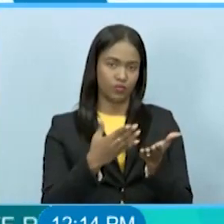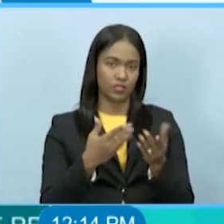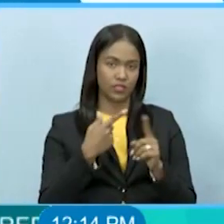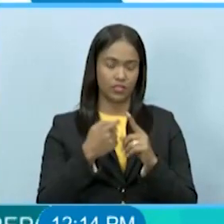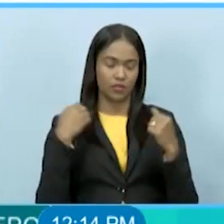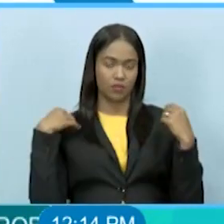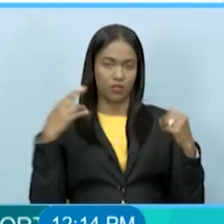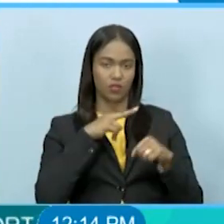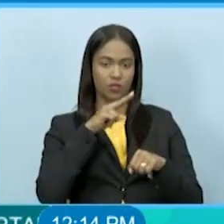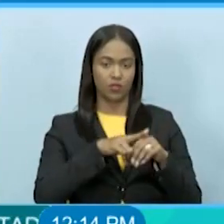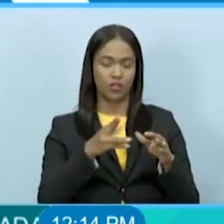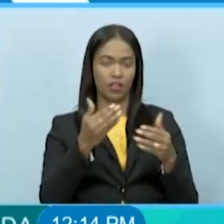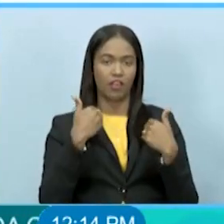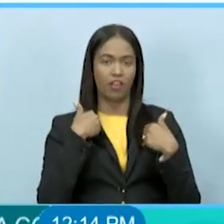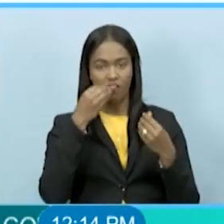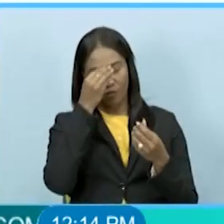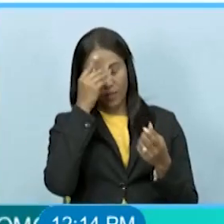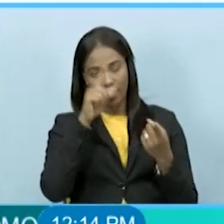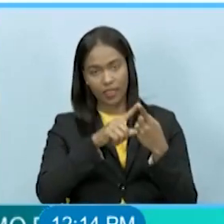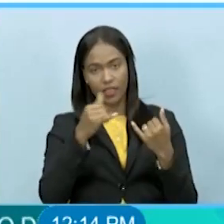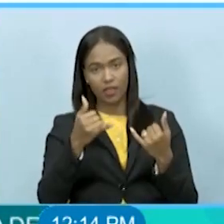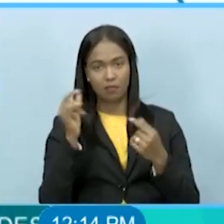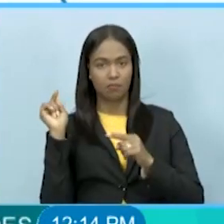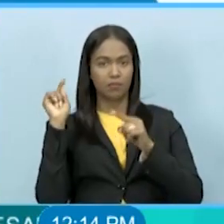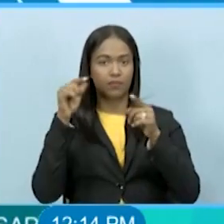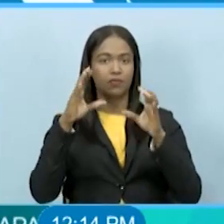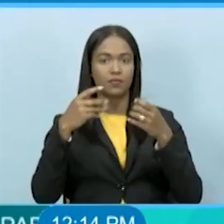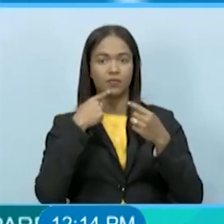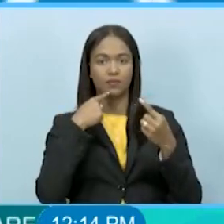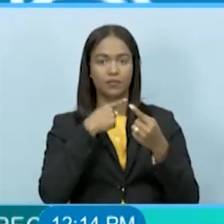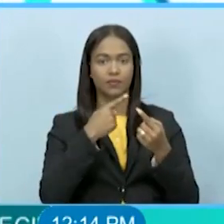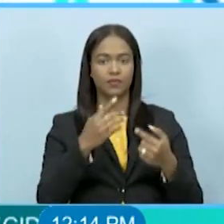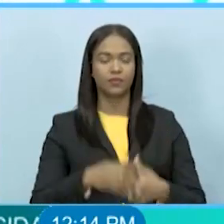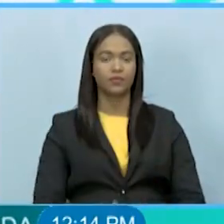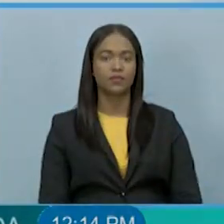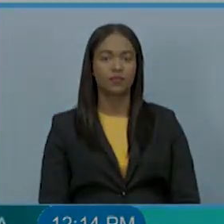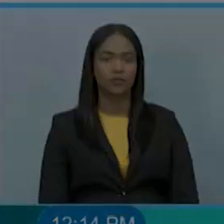Nacional, en la información que tengo por el momento, regreso contigo a los estudios de Central de Noticias.